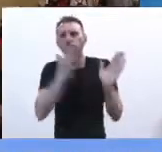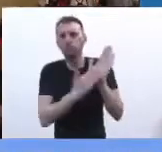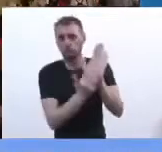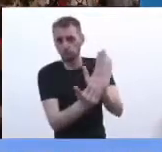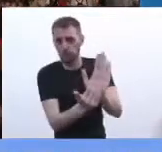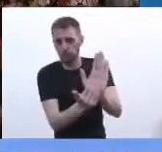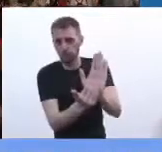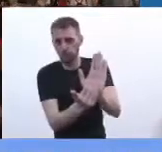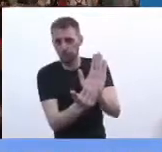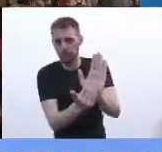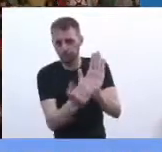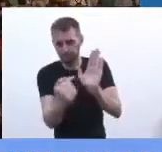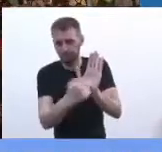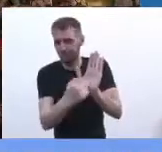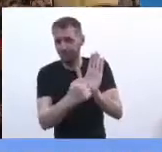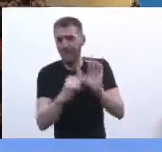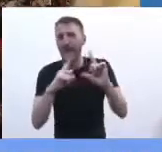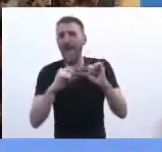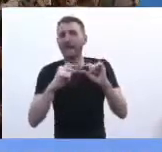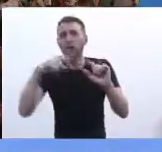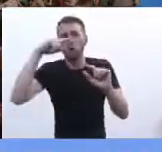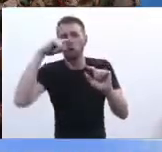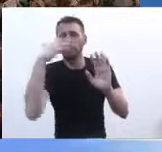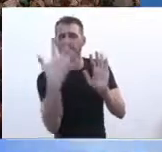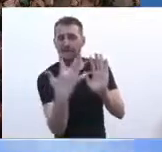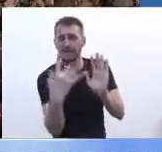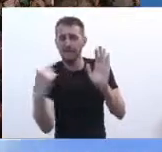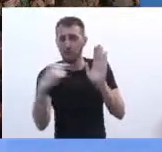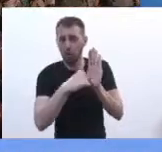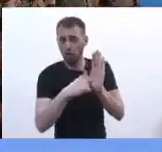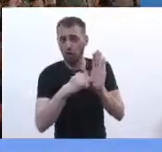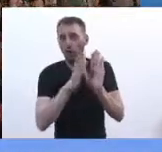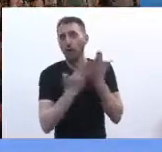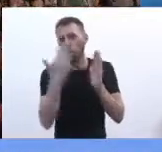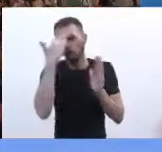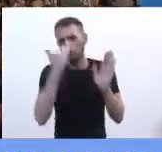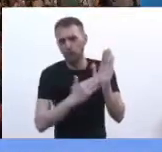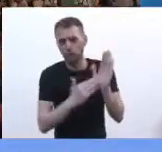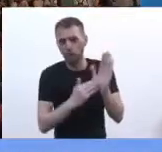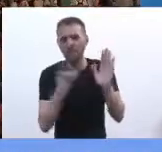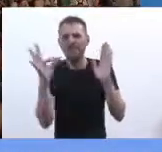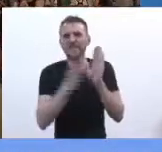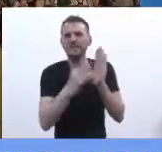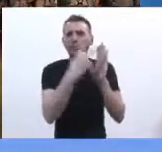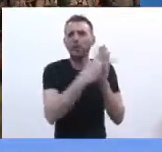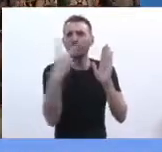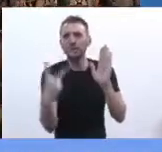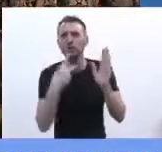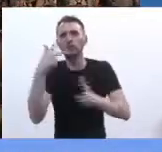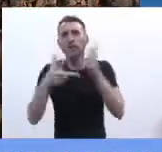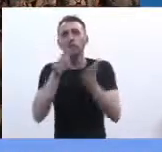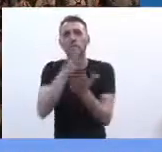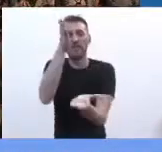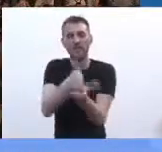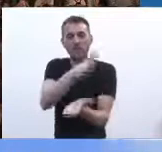y está claro el artículo 75 de la constitución si son 22 cuando habla del derecho del